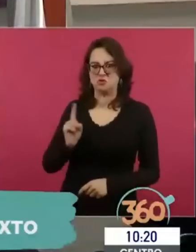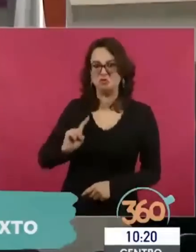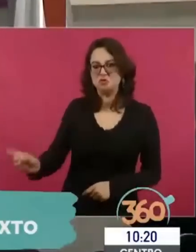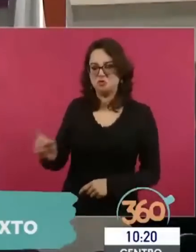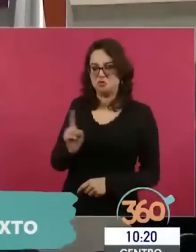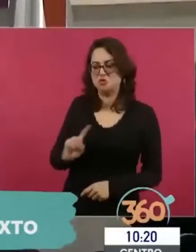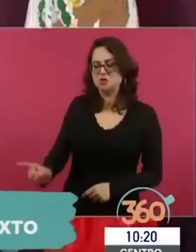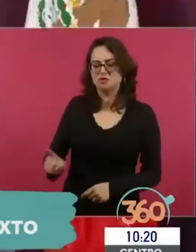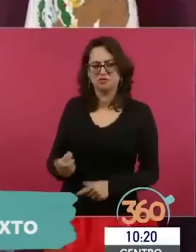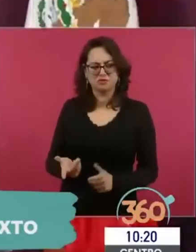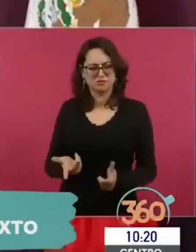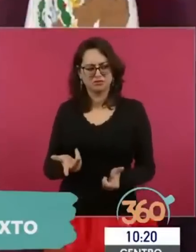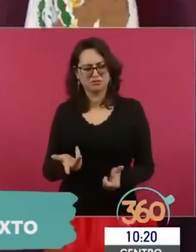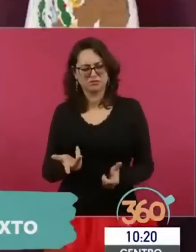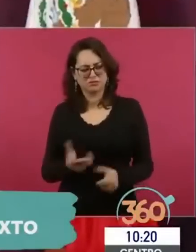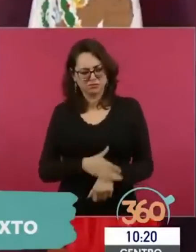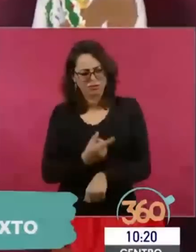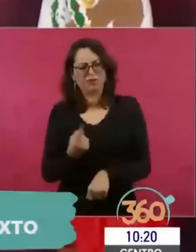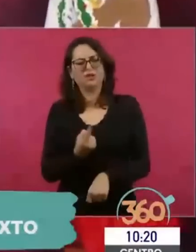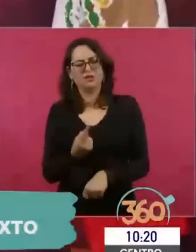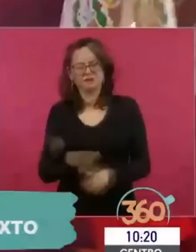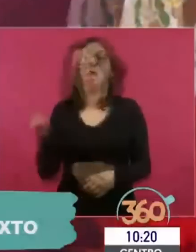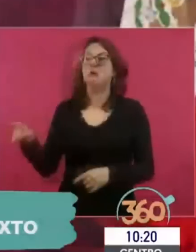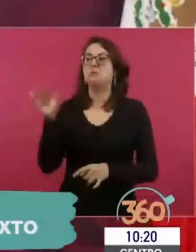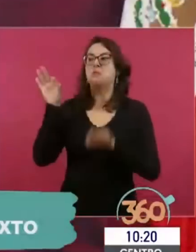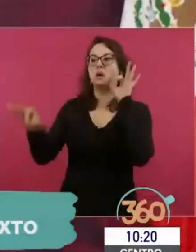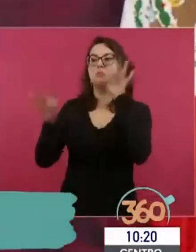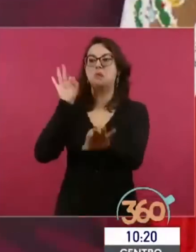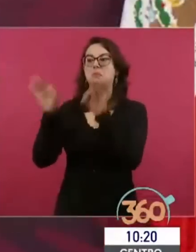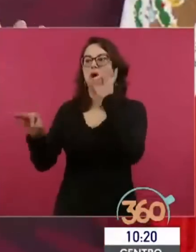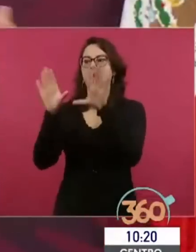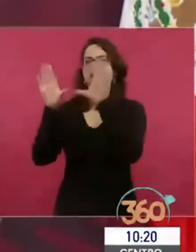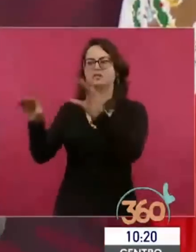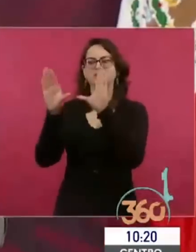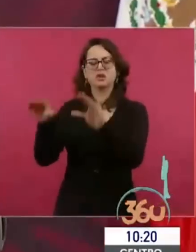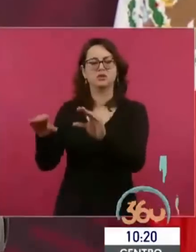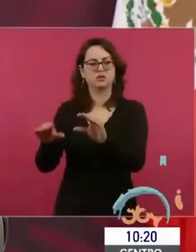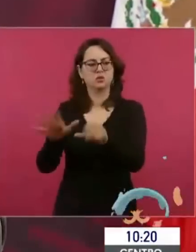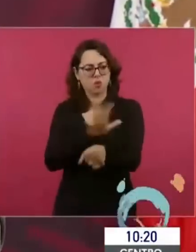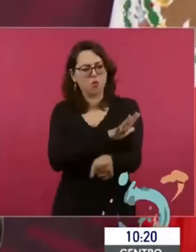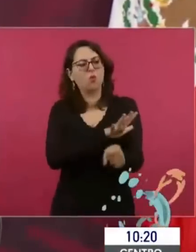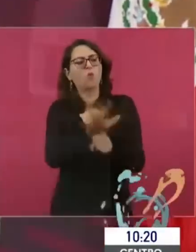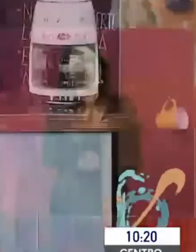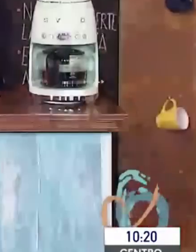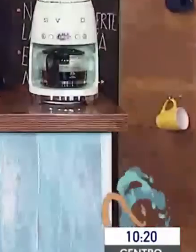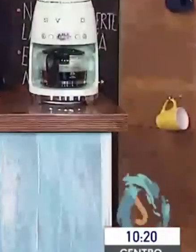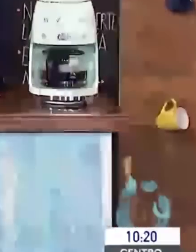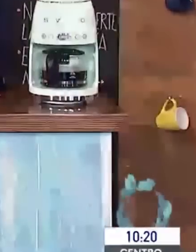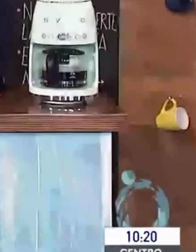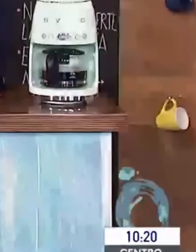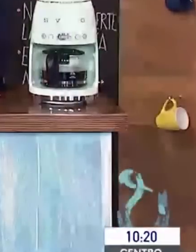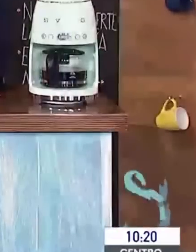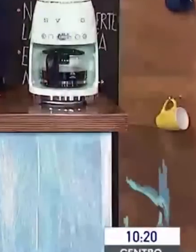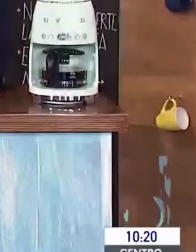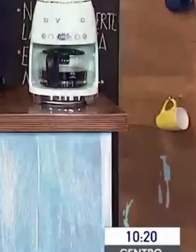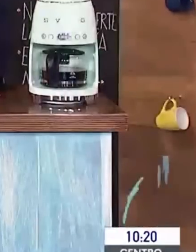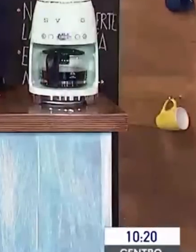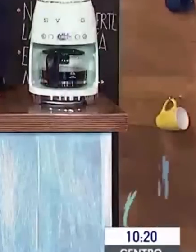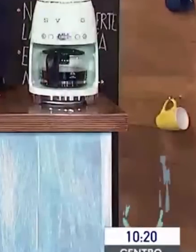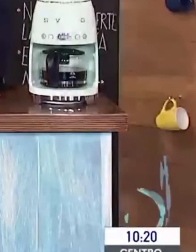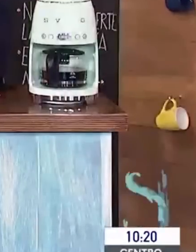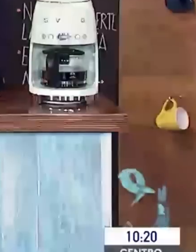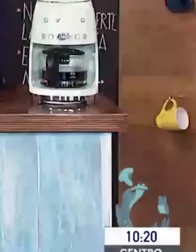adoctrinamiento de qué En qué está la doctrina sí lo que dice el presidente